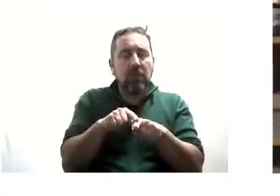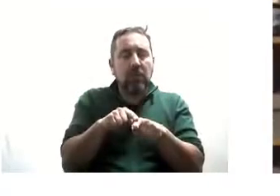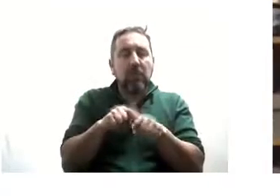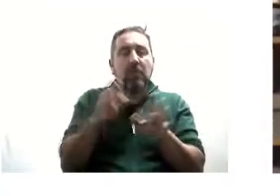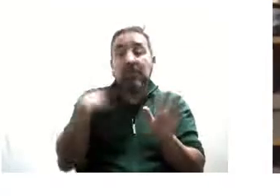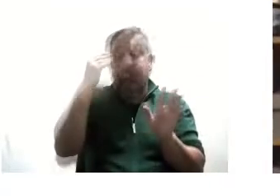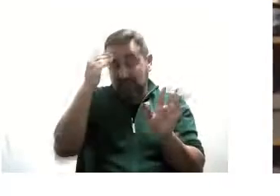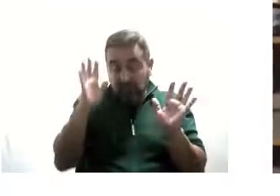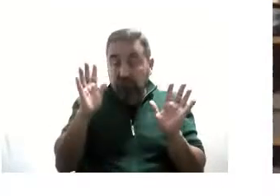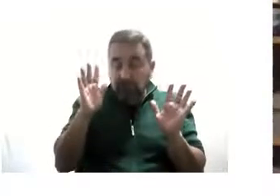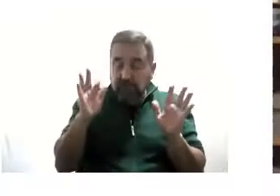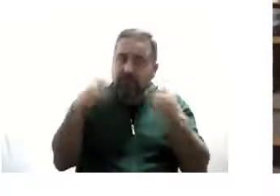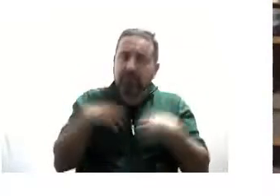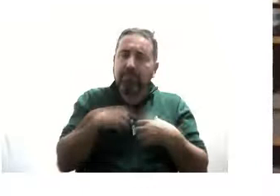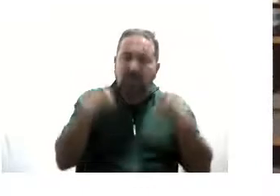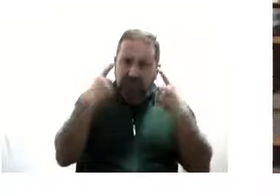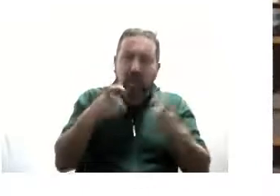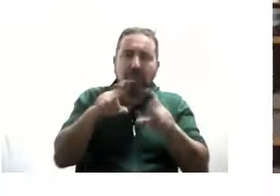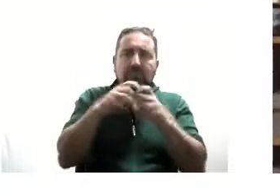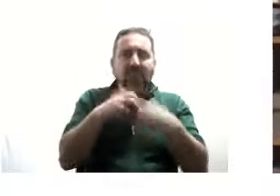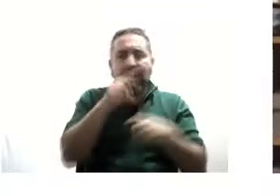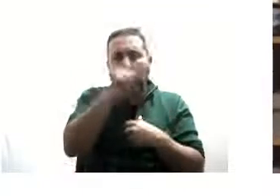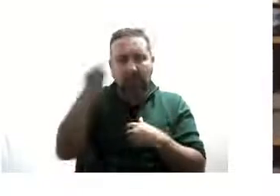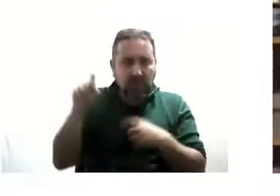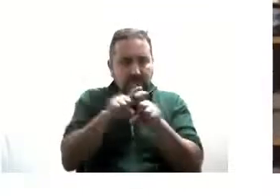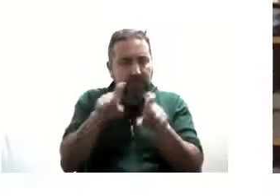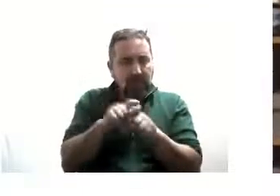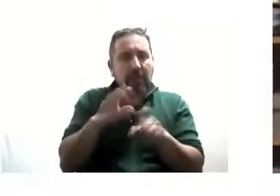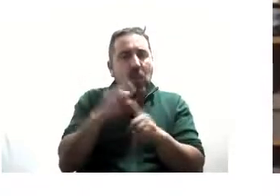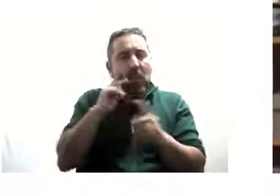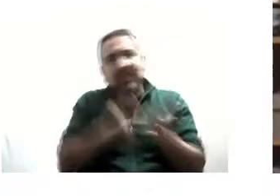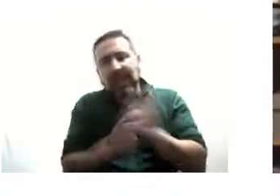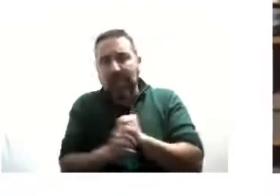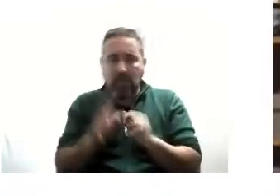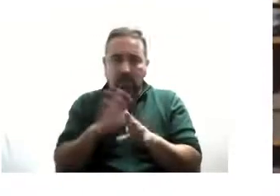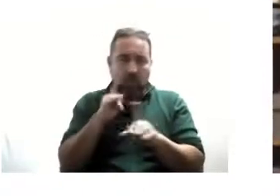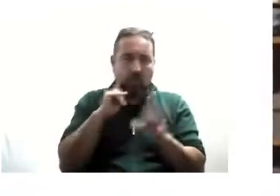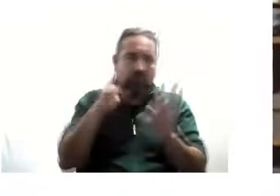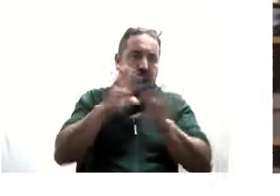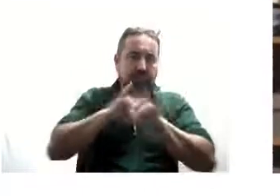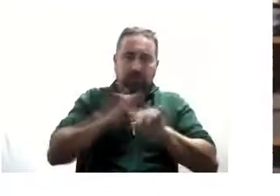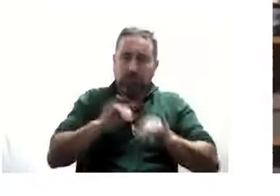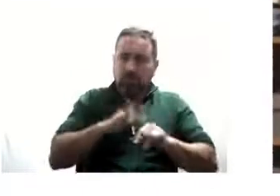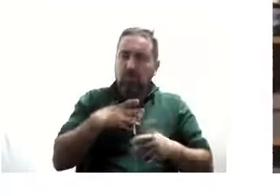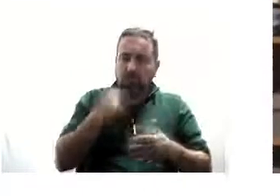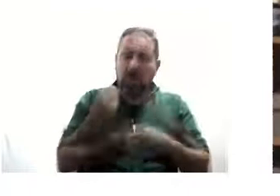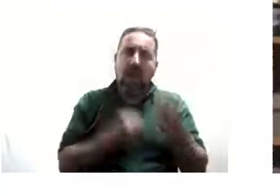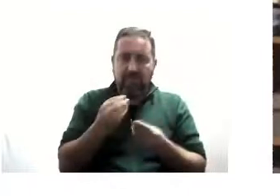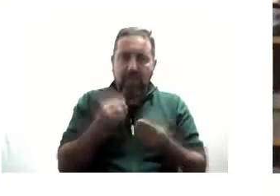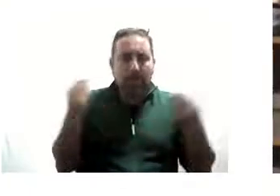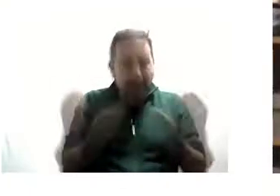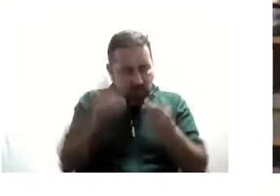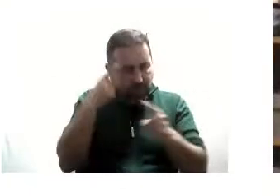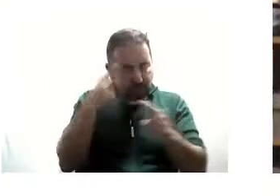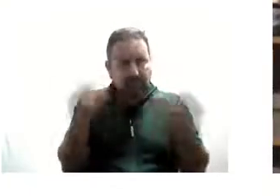consta que se están haciendo esfuerzos por parte de los fabricantes para incluso establecer estrategias comunes para poder hacerlo, digamos, mejor y que